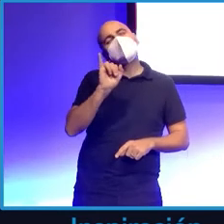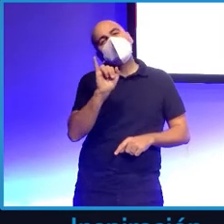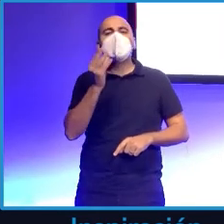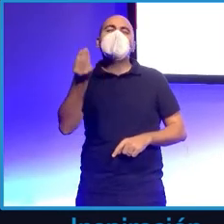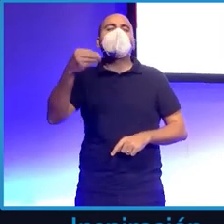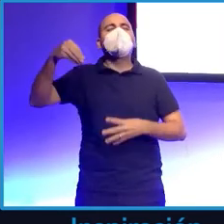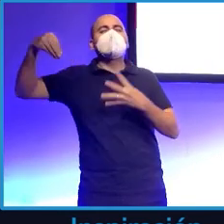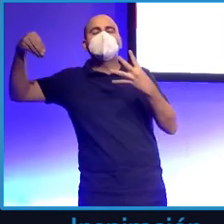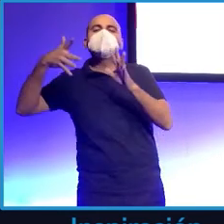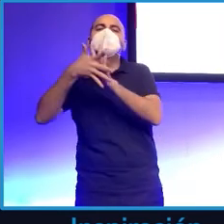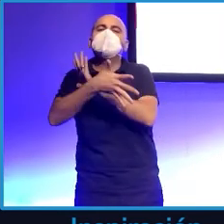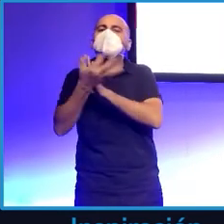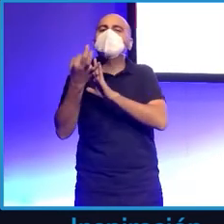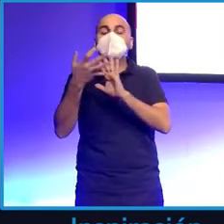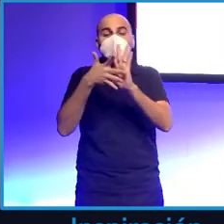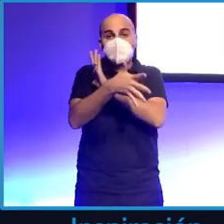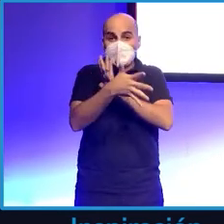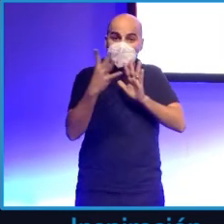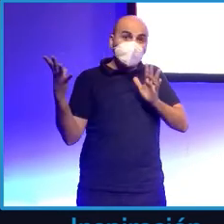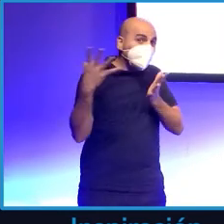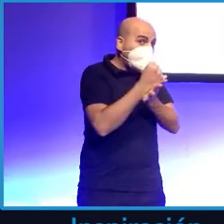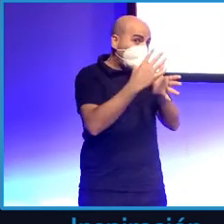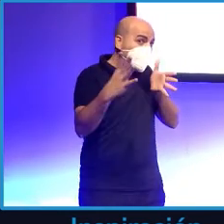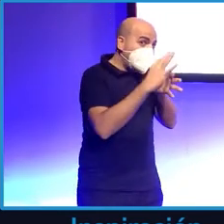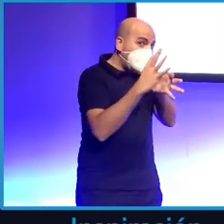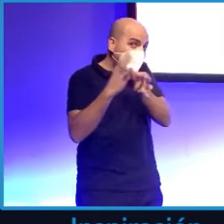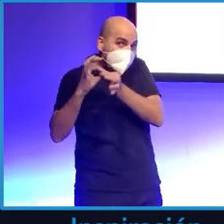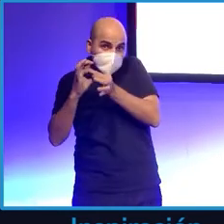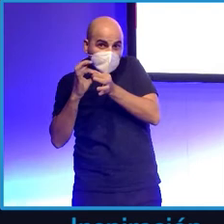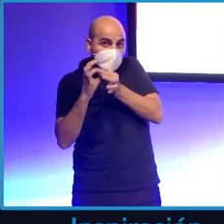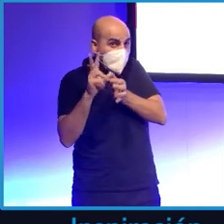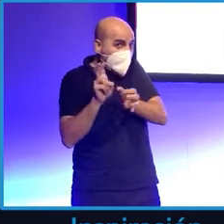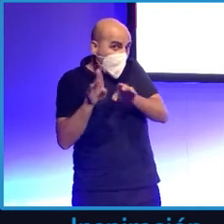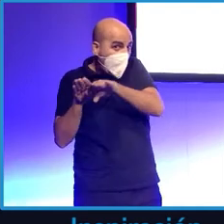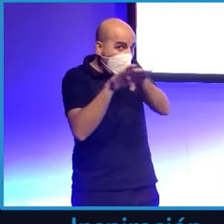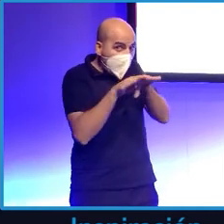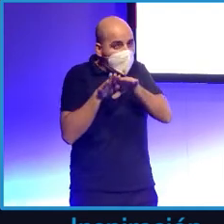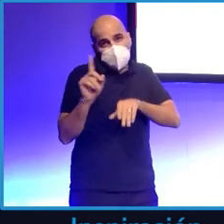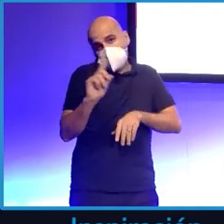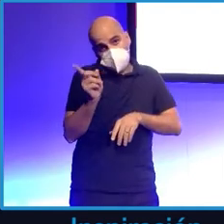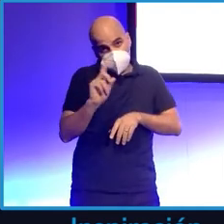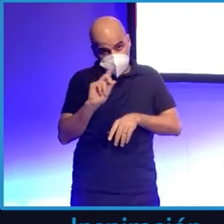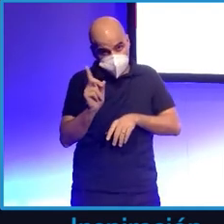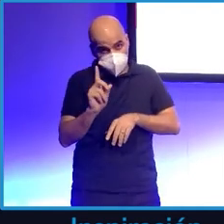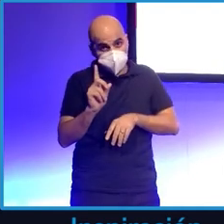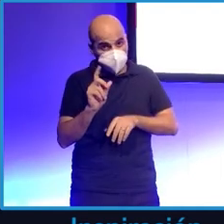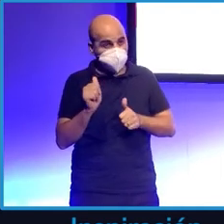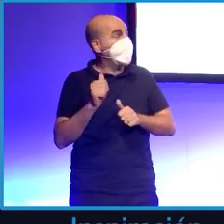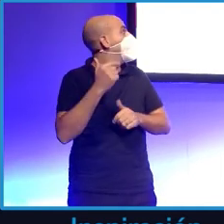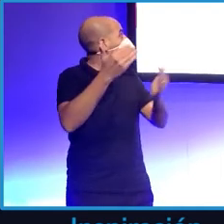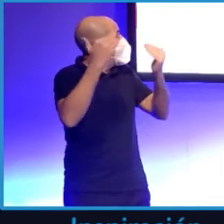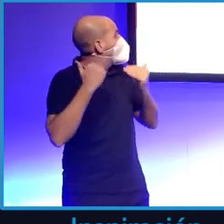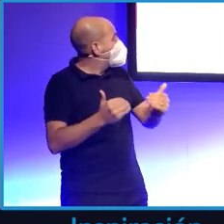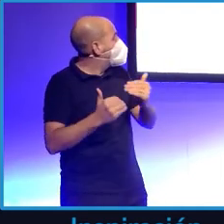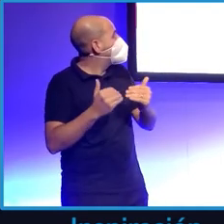es decir no todos los enlaces van en igual y el ci es la cantidad de enlaces salientes esto al final es como un vaso